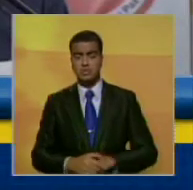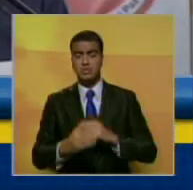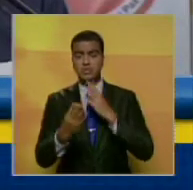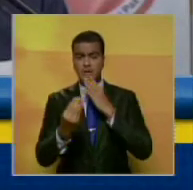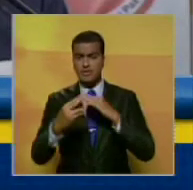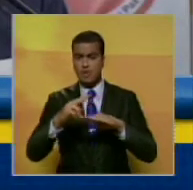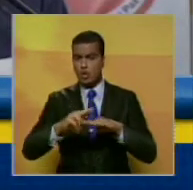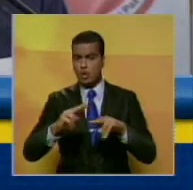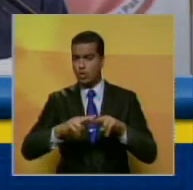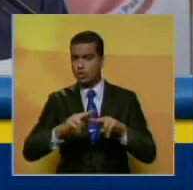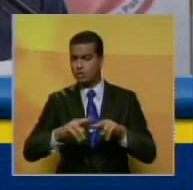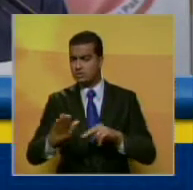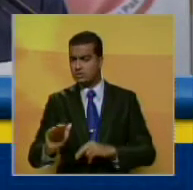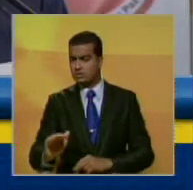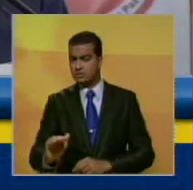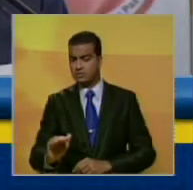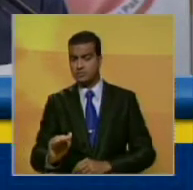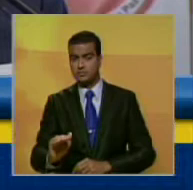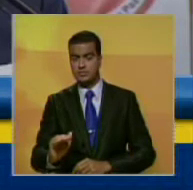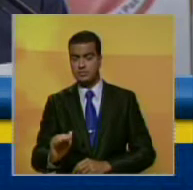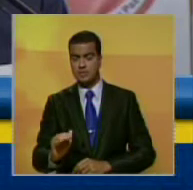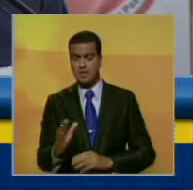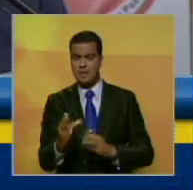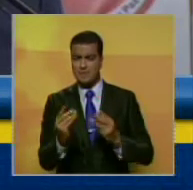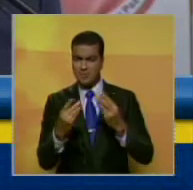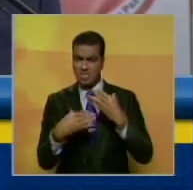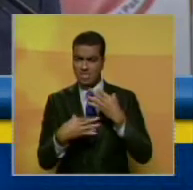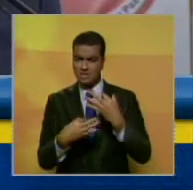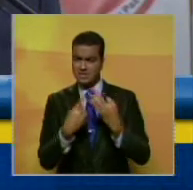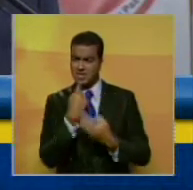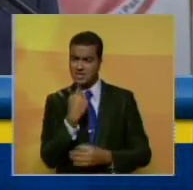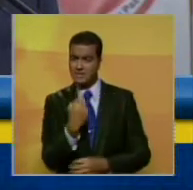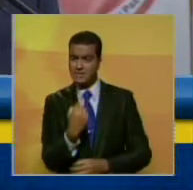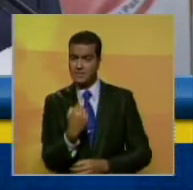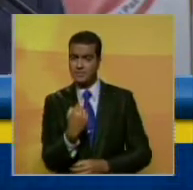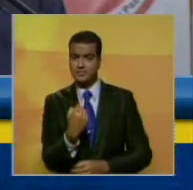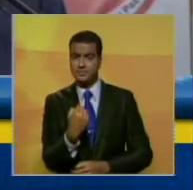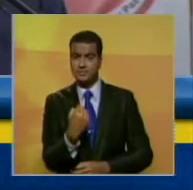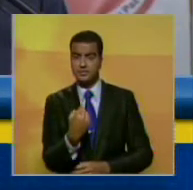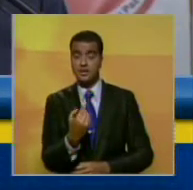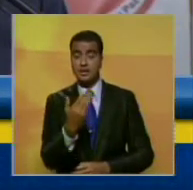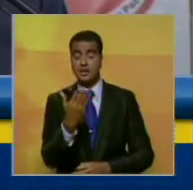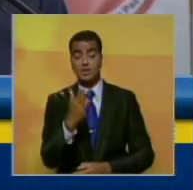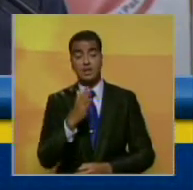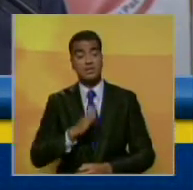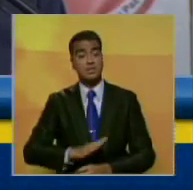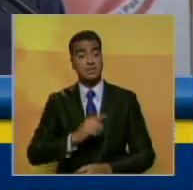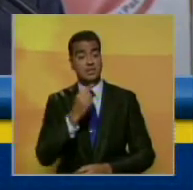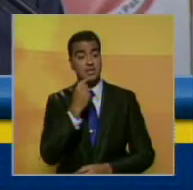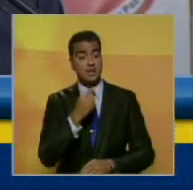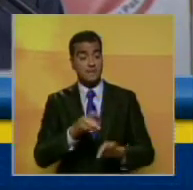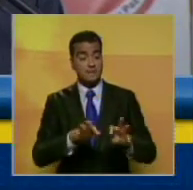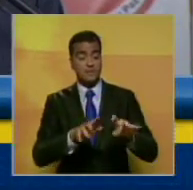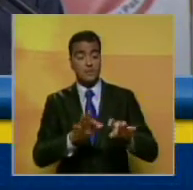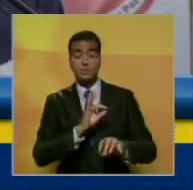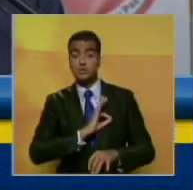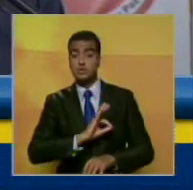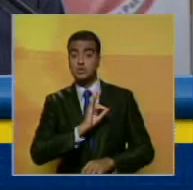los muchachitos, llama la atención que ellos dicen que a ellos los están captando por las redes